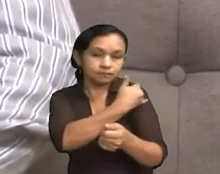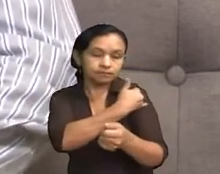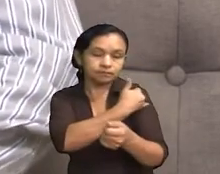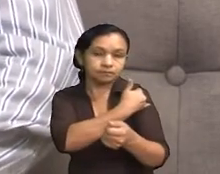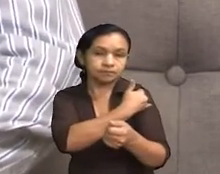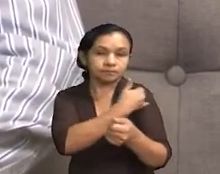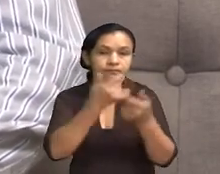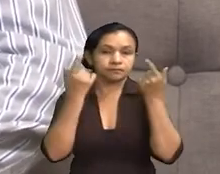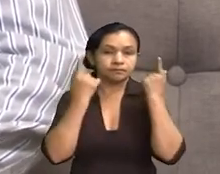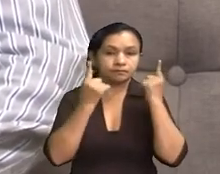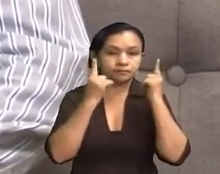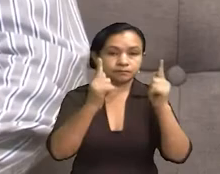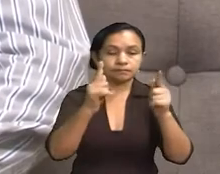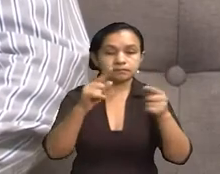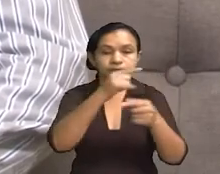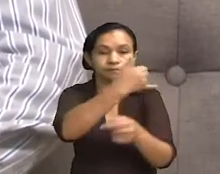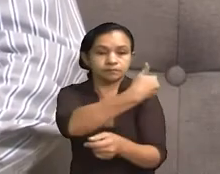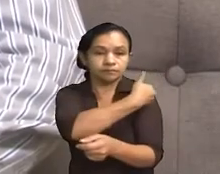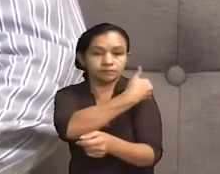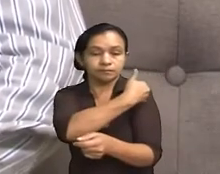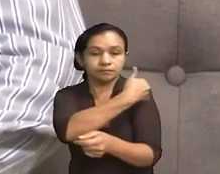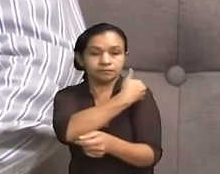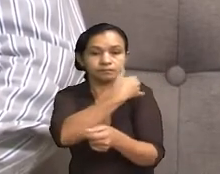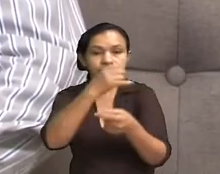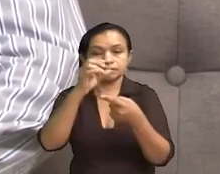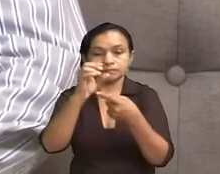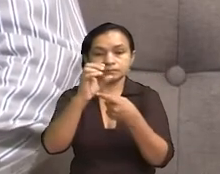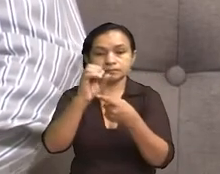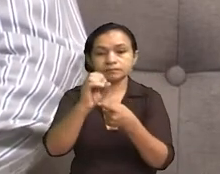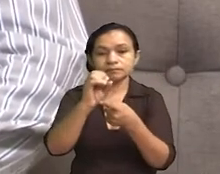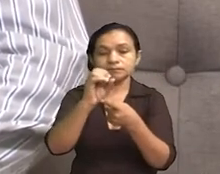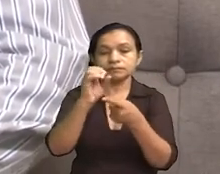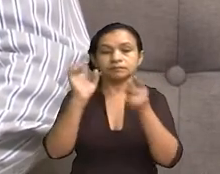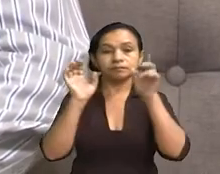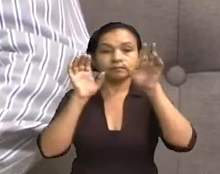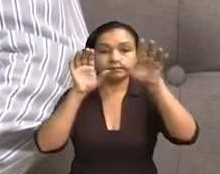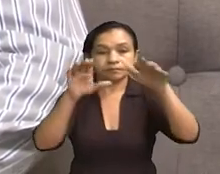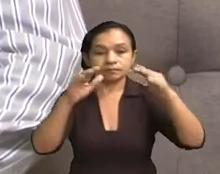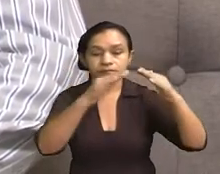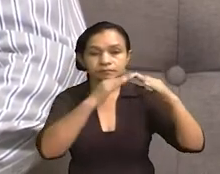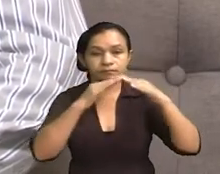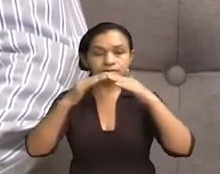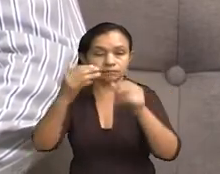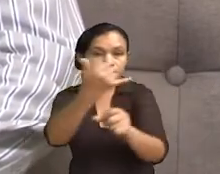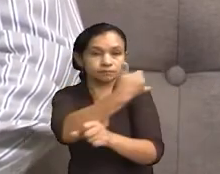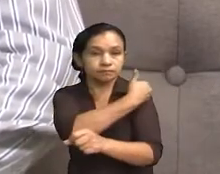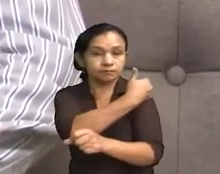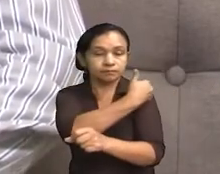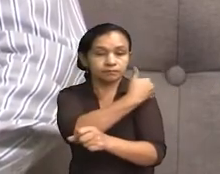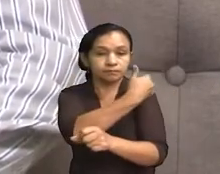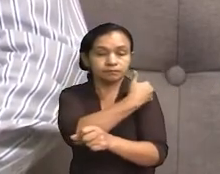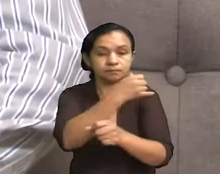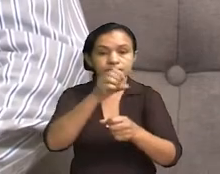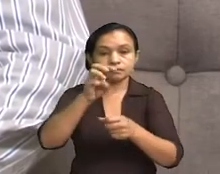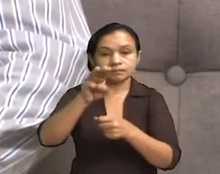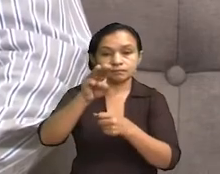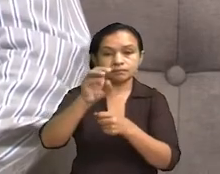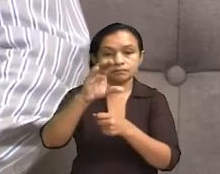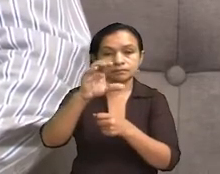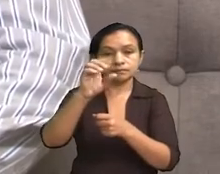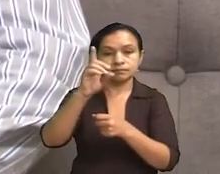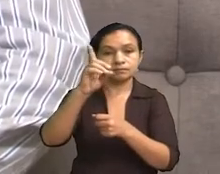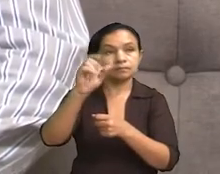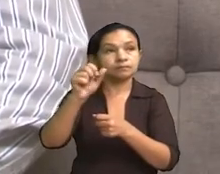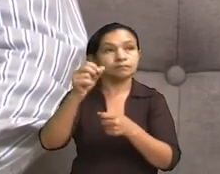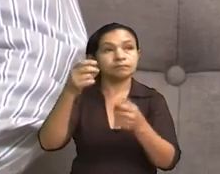Chinandega, el Hospital Oscar Danilo Rosales de León, el Hospital Alfonso Moncada de Nueva